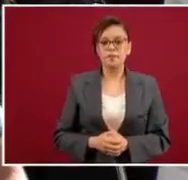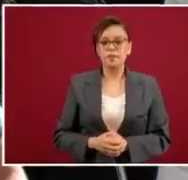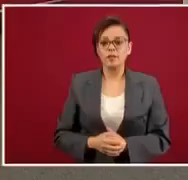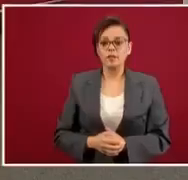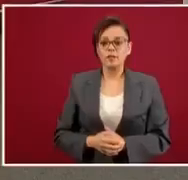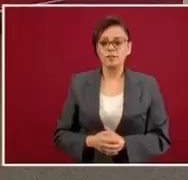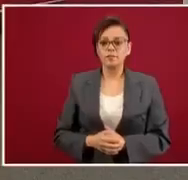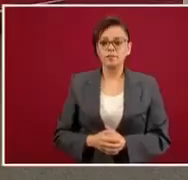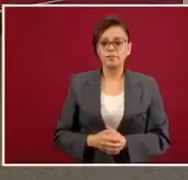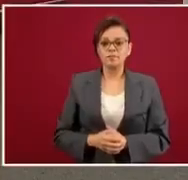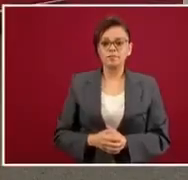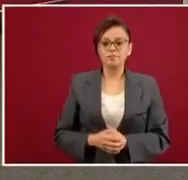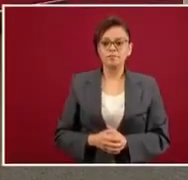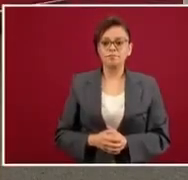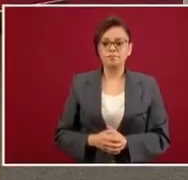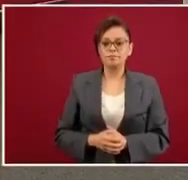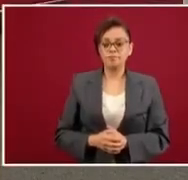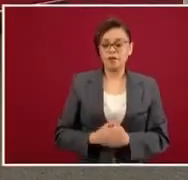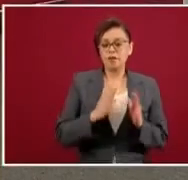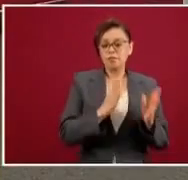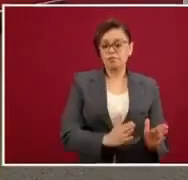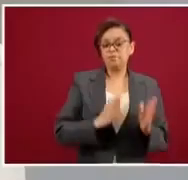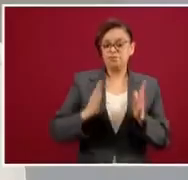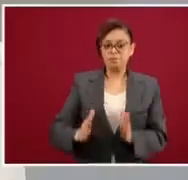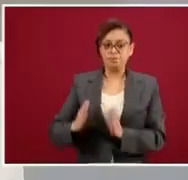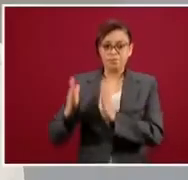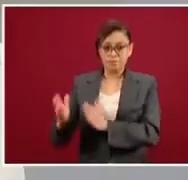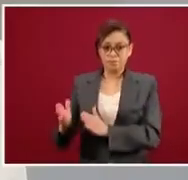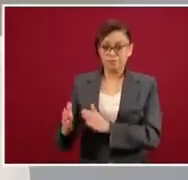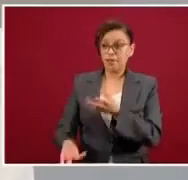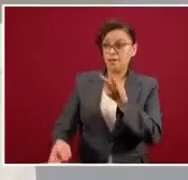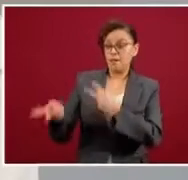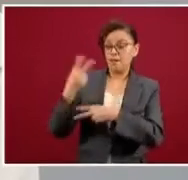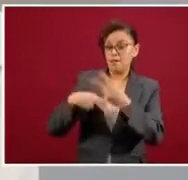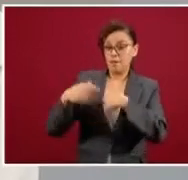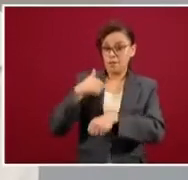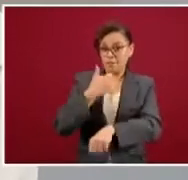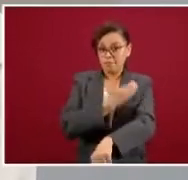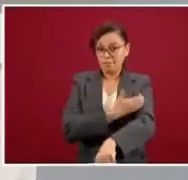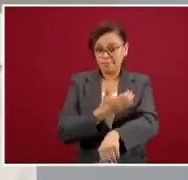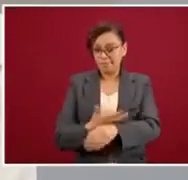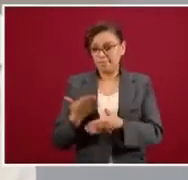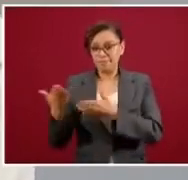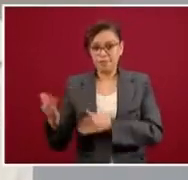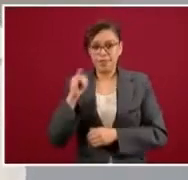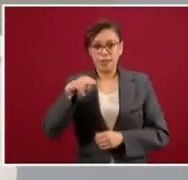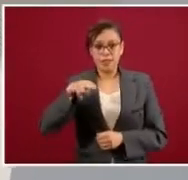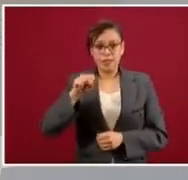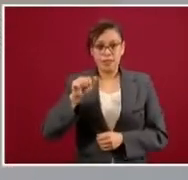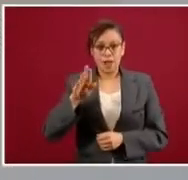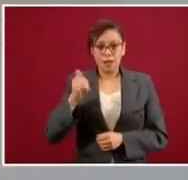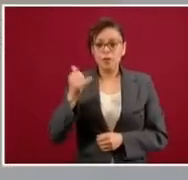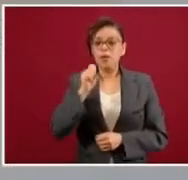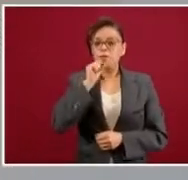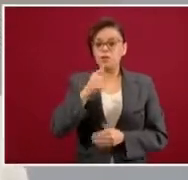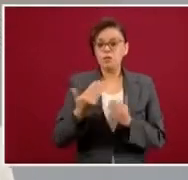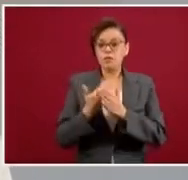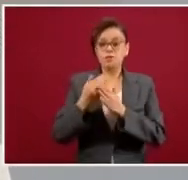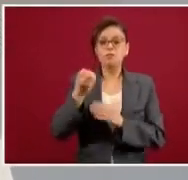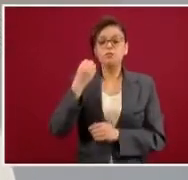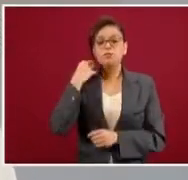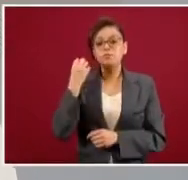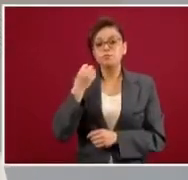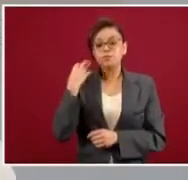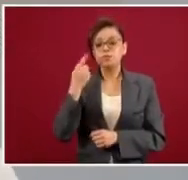lo hemos estado informando en bloques cuando han venido los colegas del INSABI, tanto aquí como en las conferencias matutinas, y hablan de las